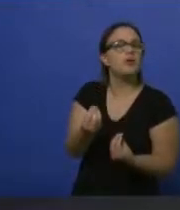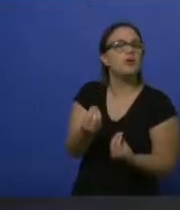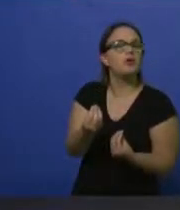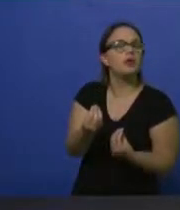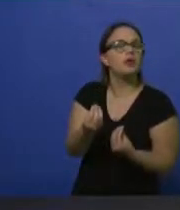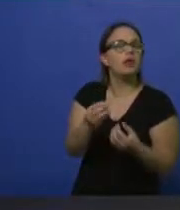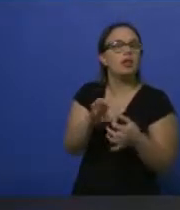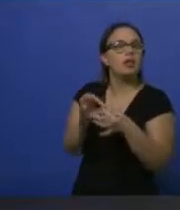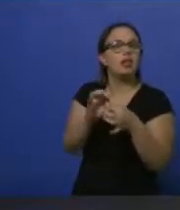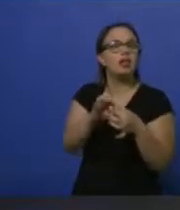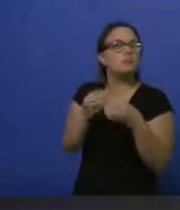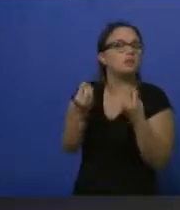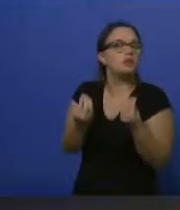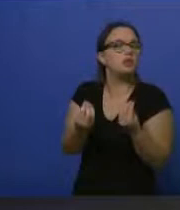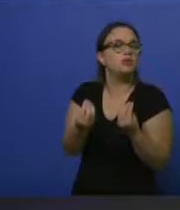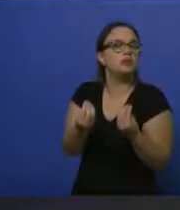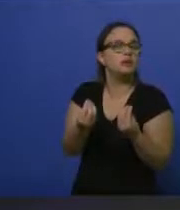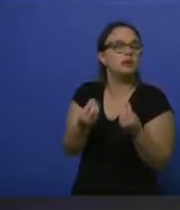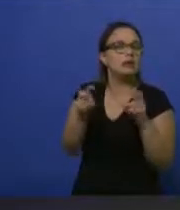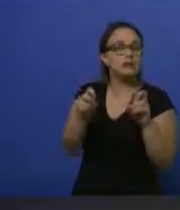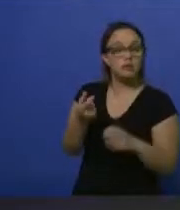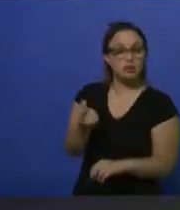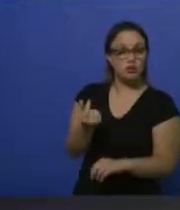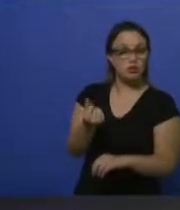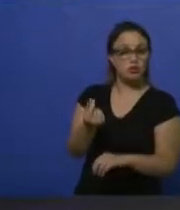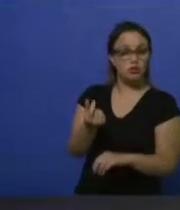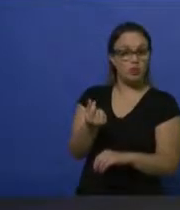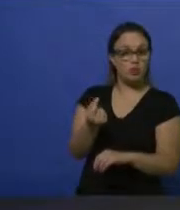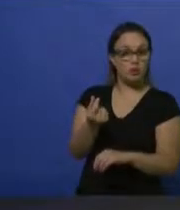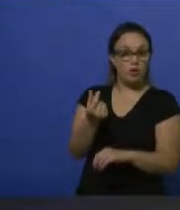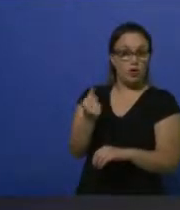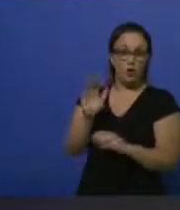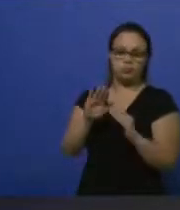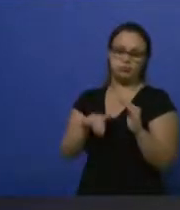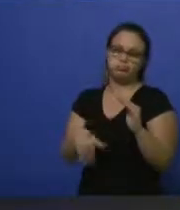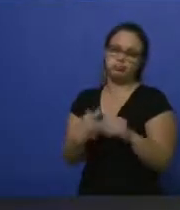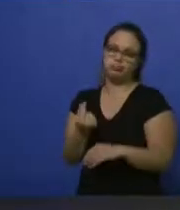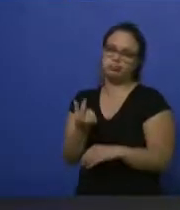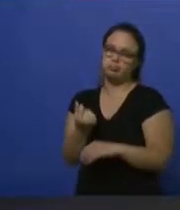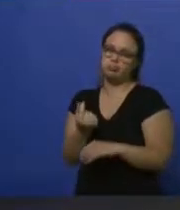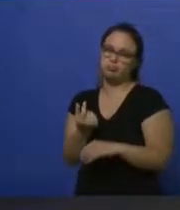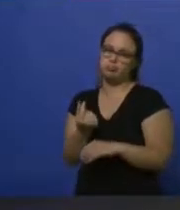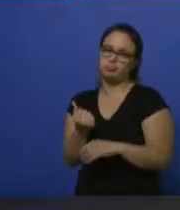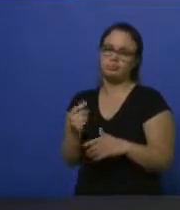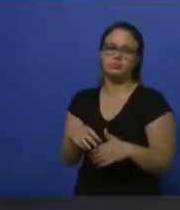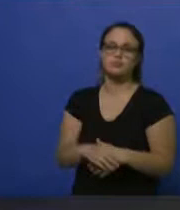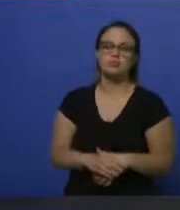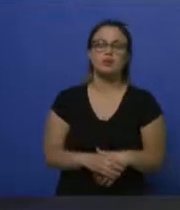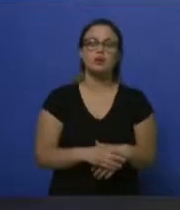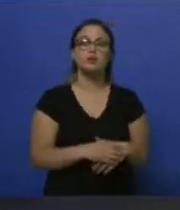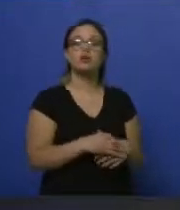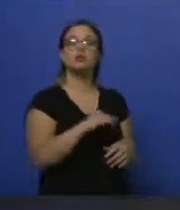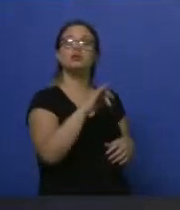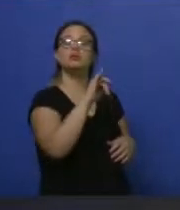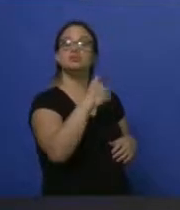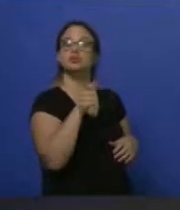el Ejecutivo si fuera otra. Pero desde lo económico, ¿cuánta plata nos ahorramos? Sí. ¿Cuánta plata nos ahorramos? Yo esto, a ver, vamos a tener una nota en